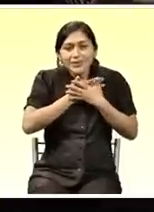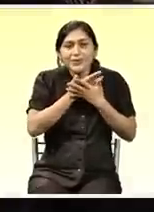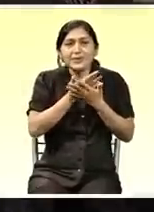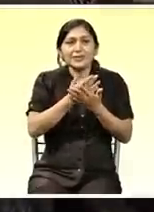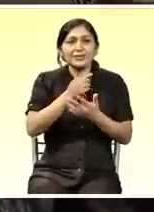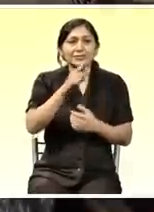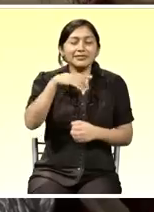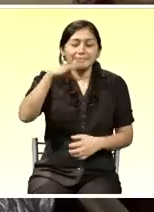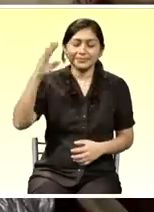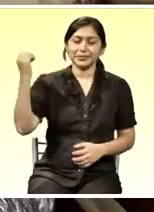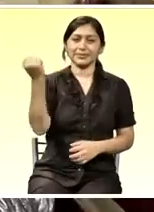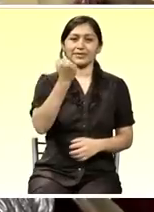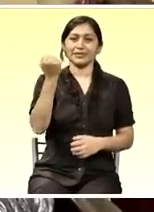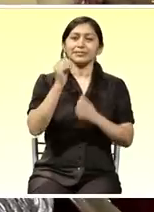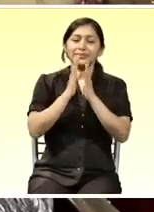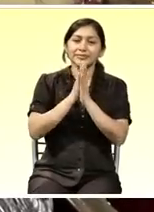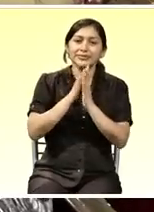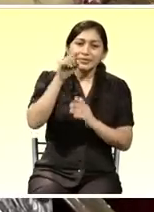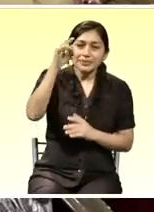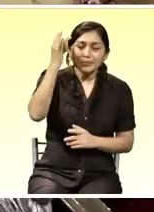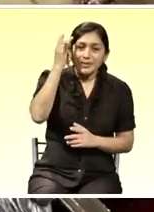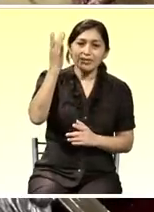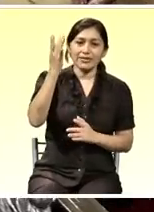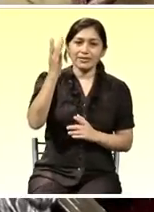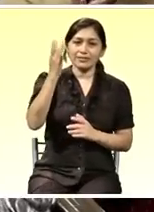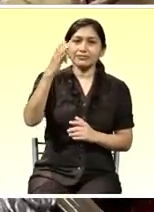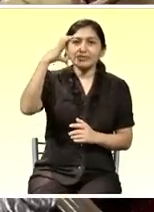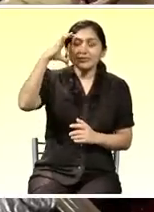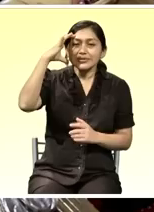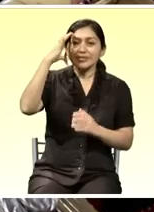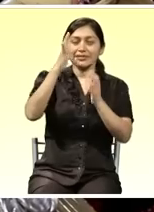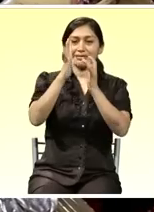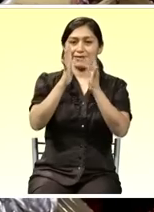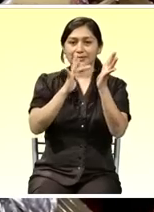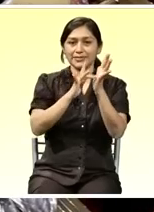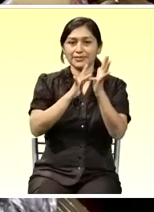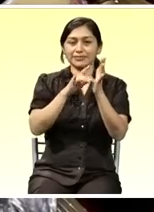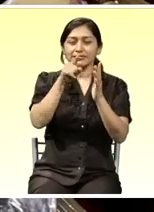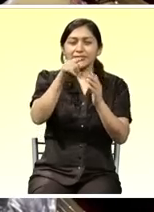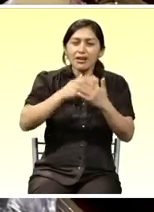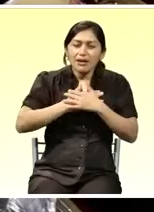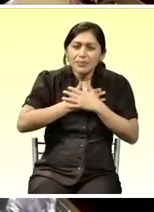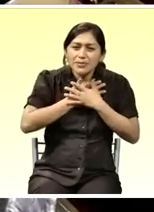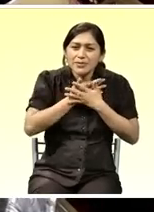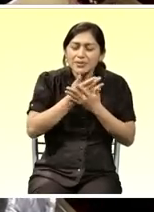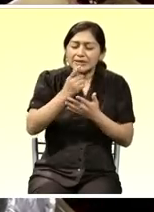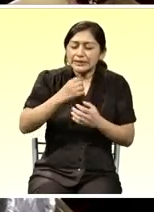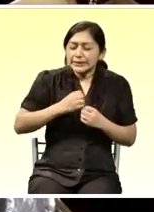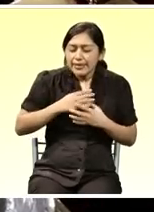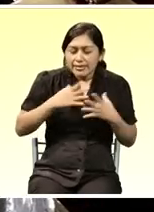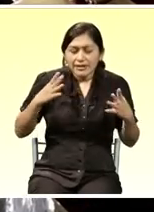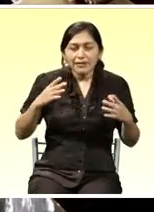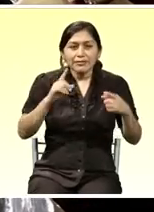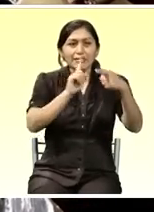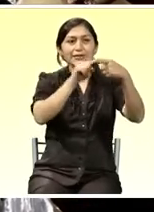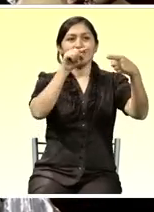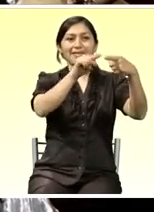cosas, ten piedad de mí. Acuérdate, Señor, que tu amor por mí te puso en esa